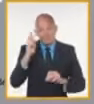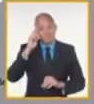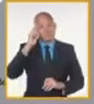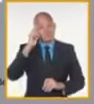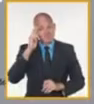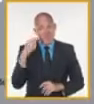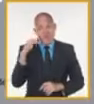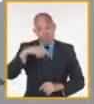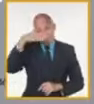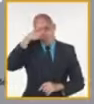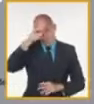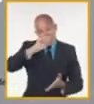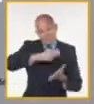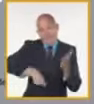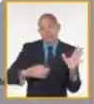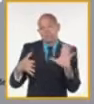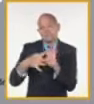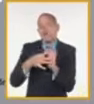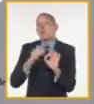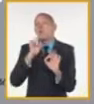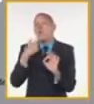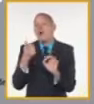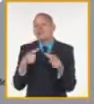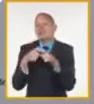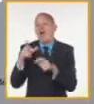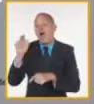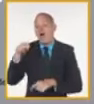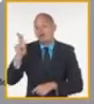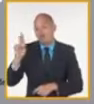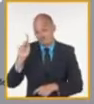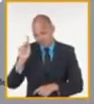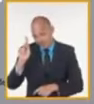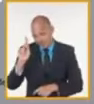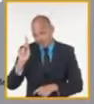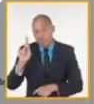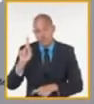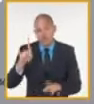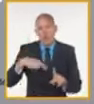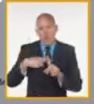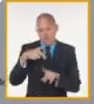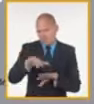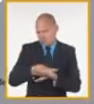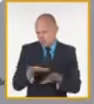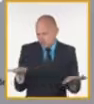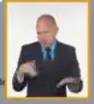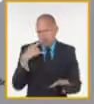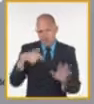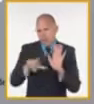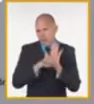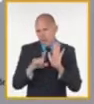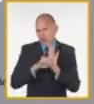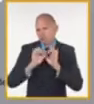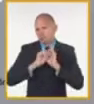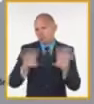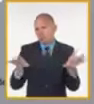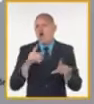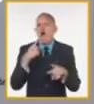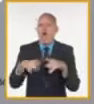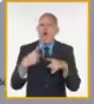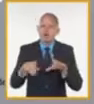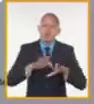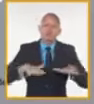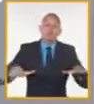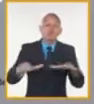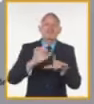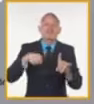supuesto el cumplimiento de la legalidad de nuestro país hay una política comunicacional al respecto y además hay un programa de protección